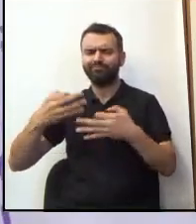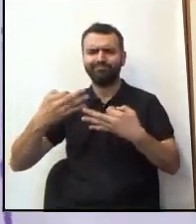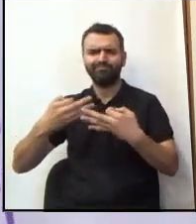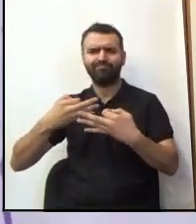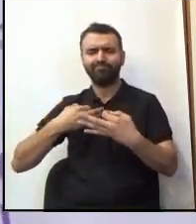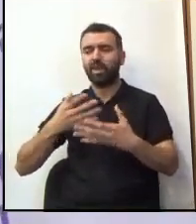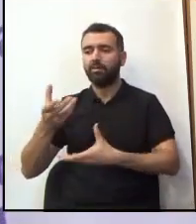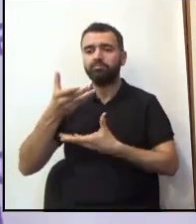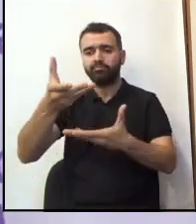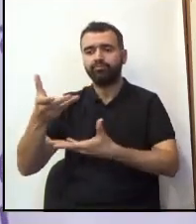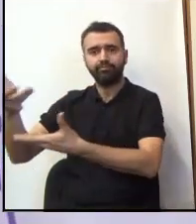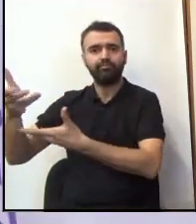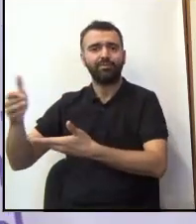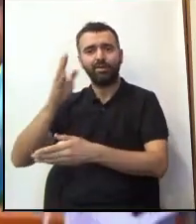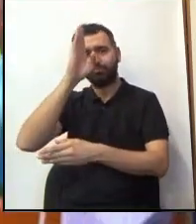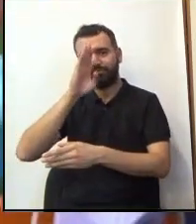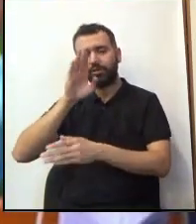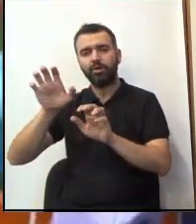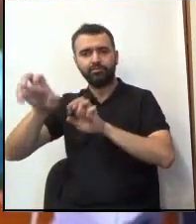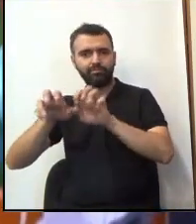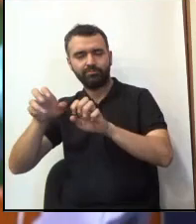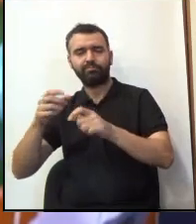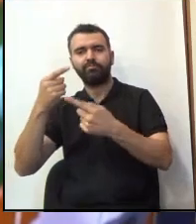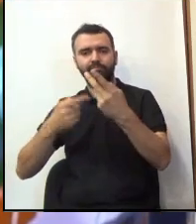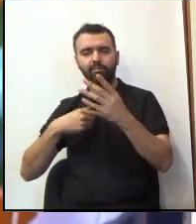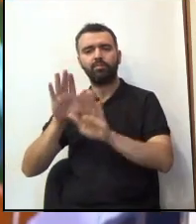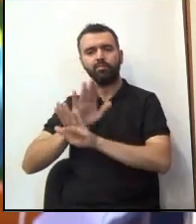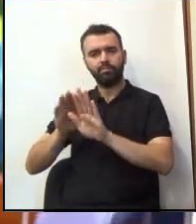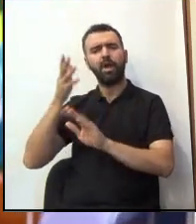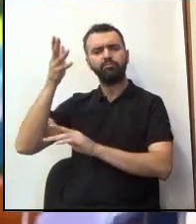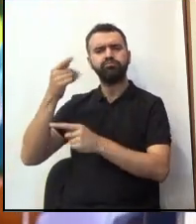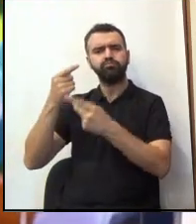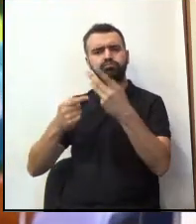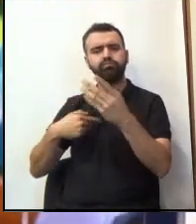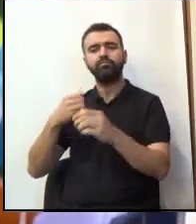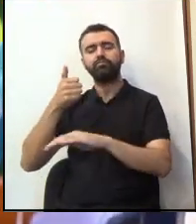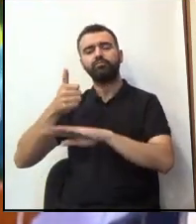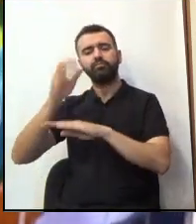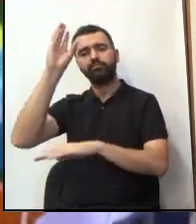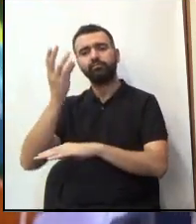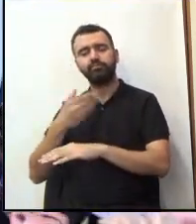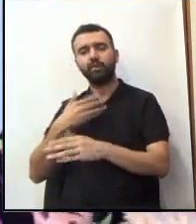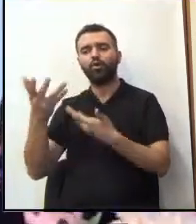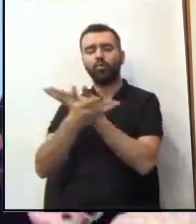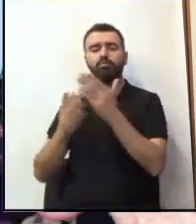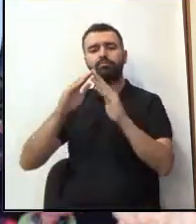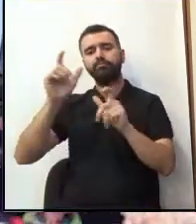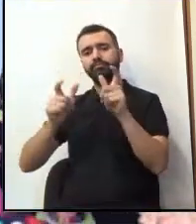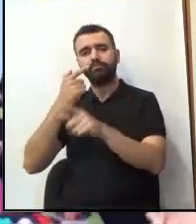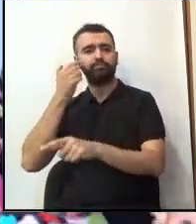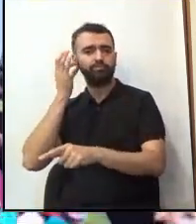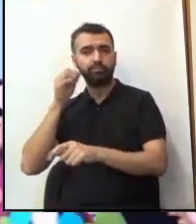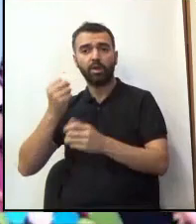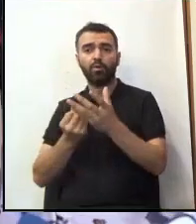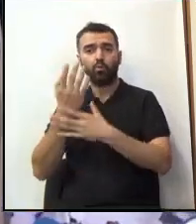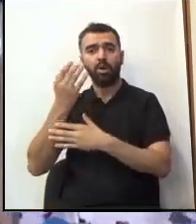adopción, actividades y charlas sobre el cuidado de las mascotas. La alcaldesa Emilia Ríos compartió con vecinas y vecinos en esta nueva instancia